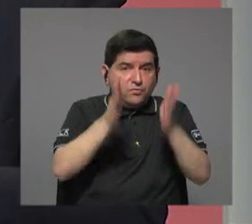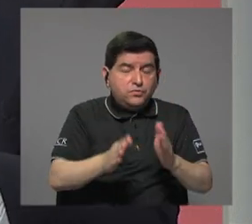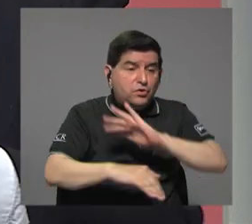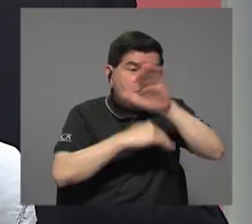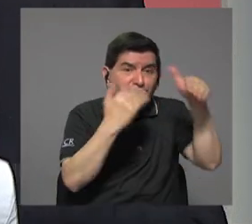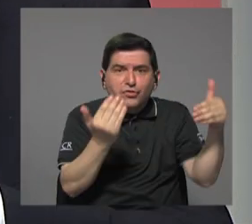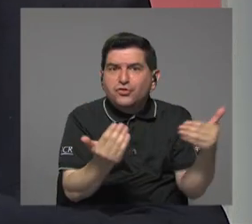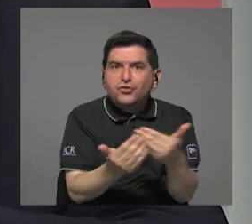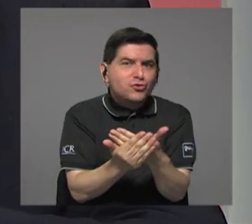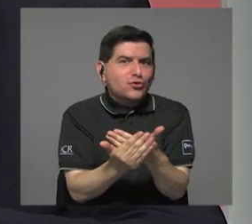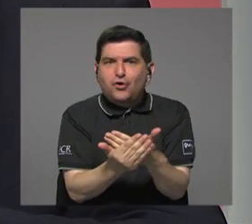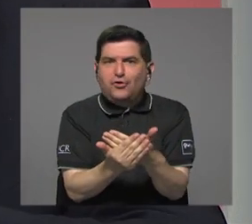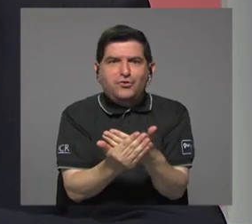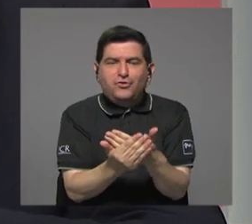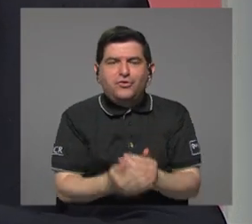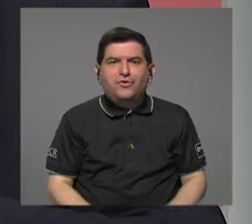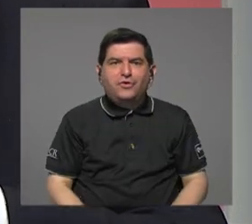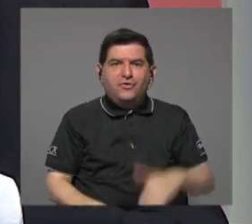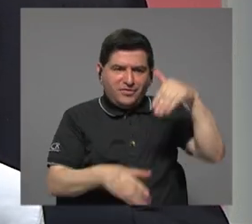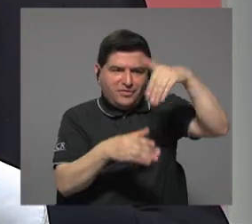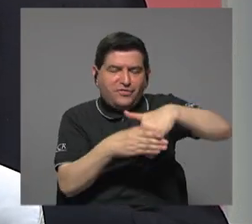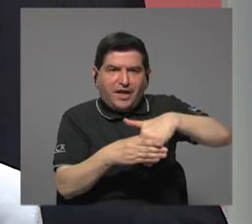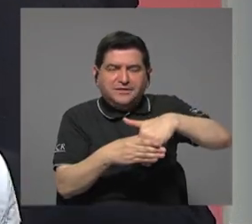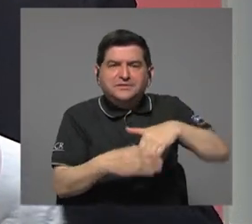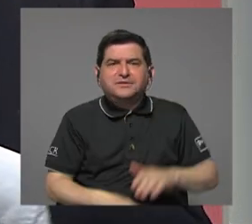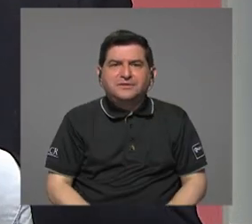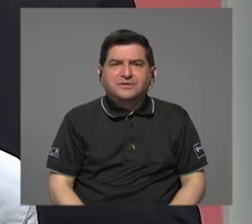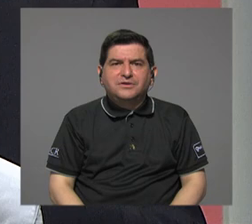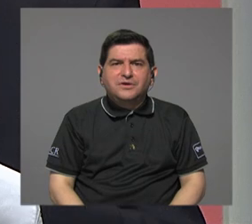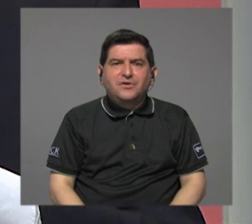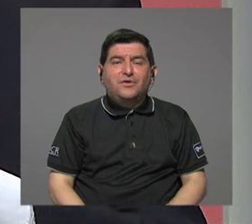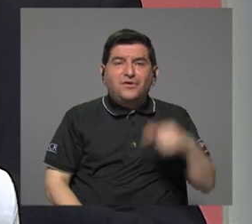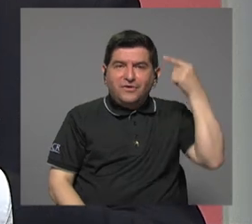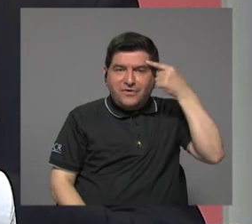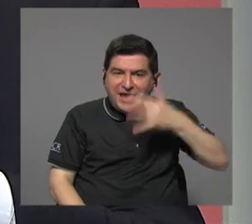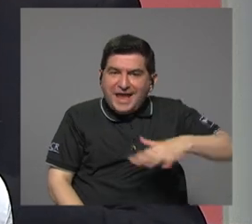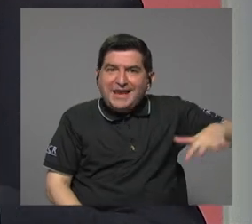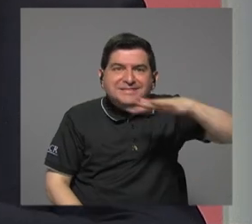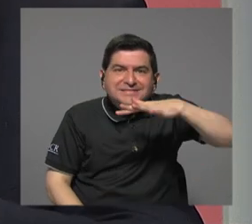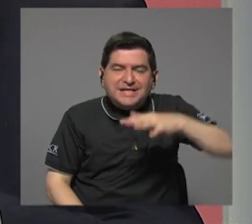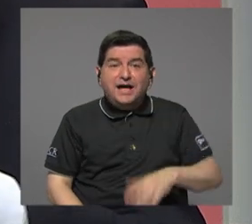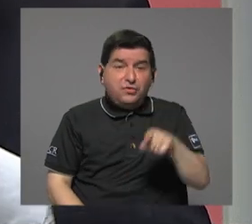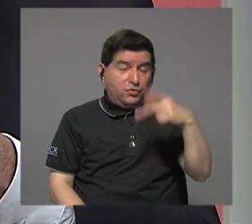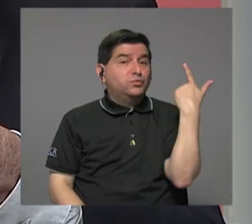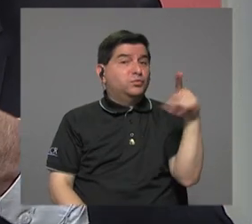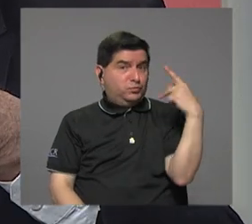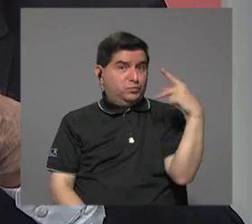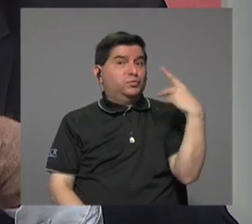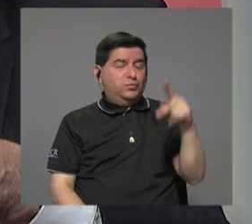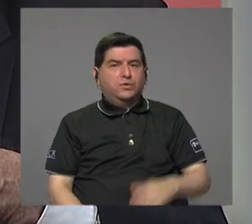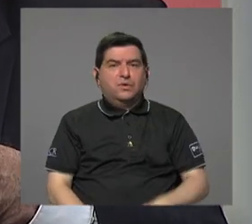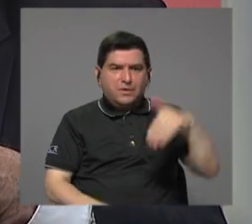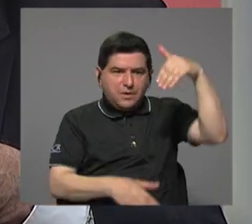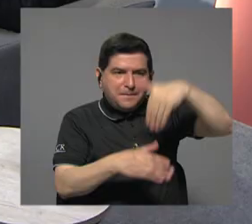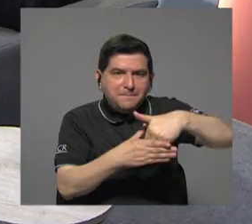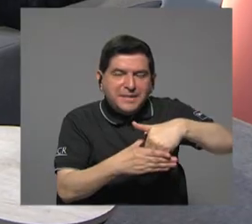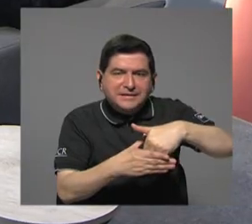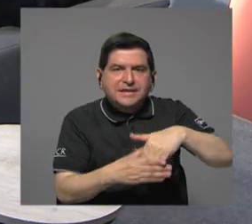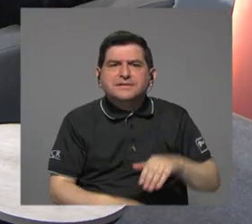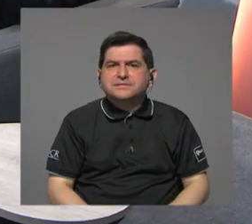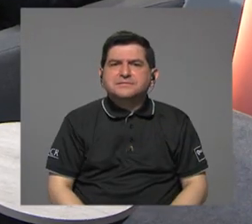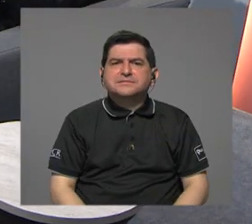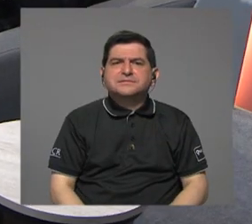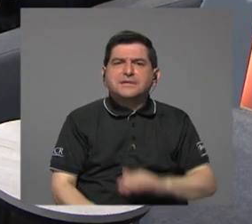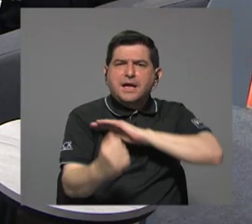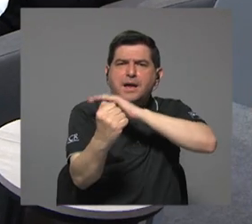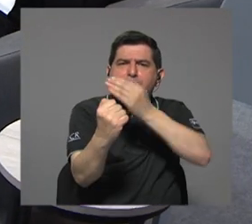todo el el poder el poder el perdón el estado y eso sí que es peligroso porque metía las manos del